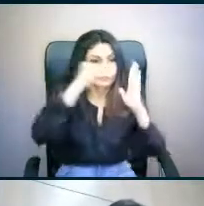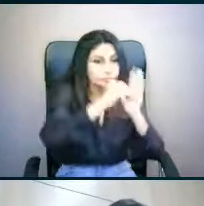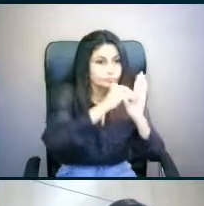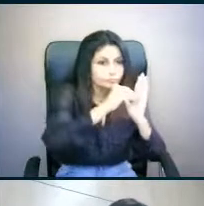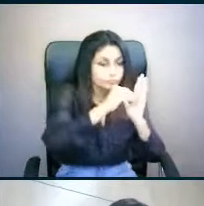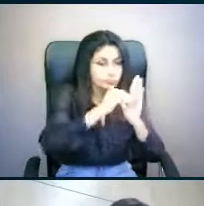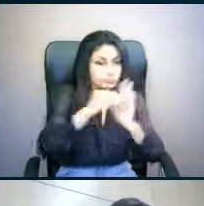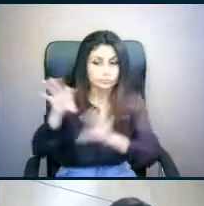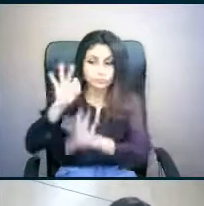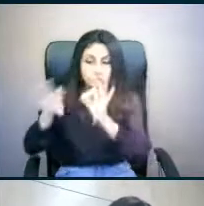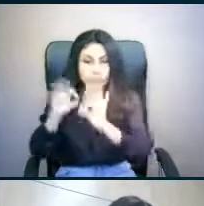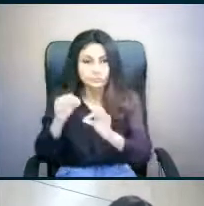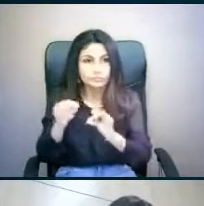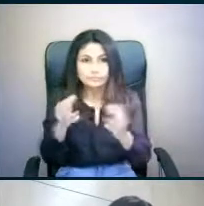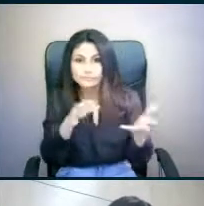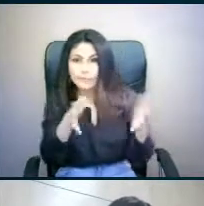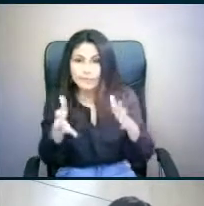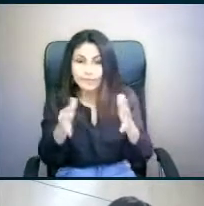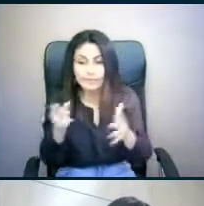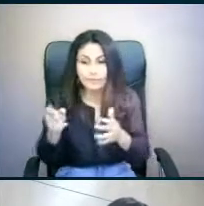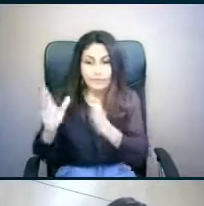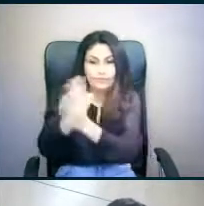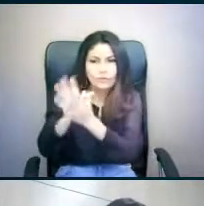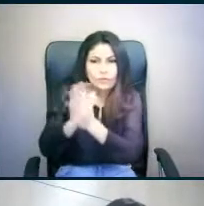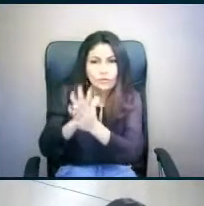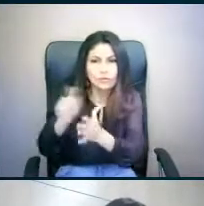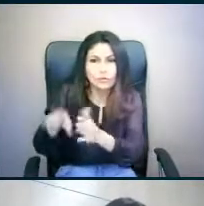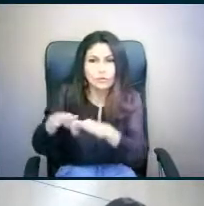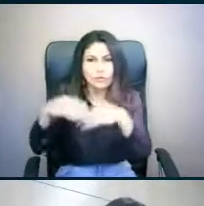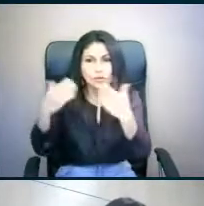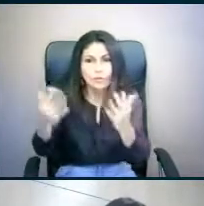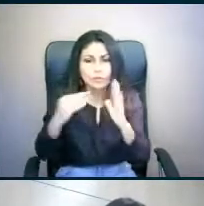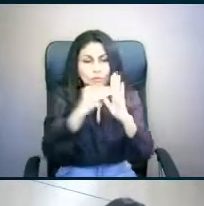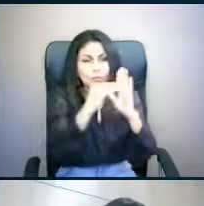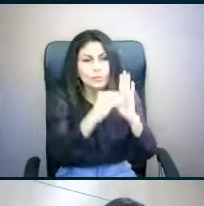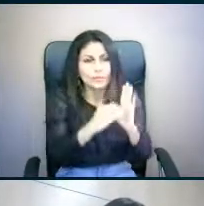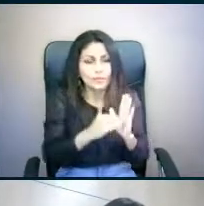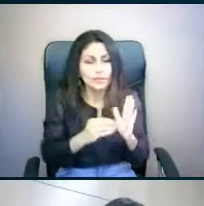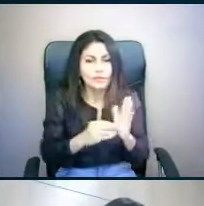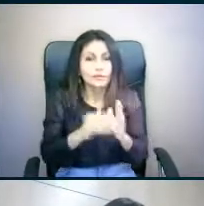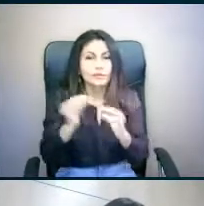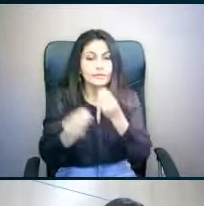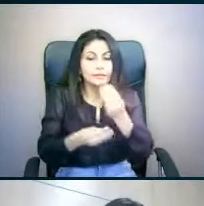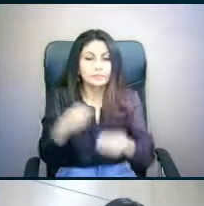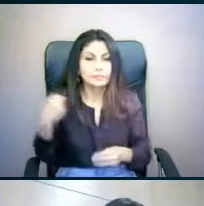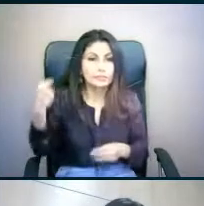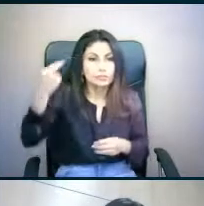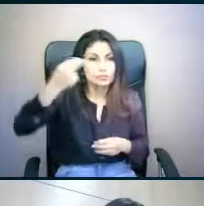Y dependiendo de cómo estén los datos, ¿se hará una extracción histórica o